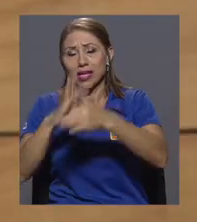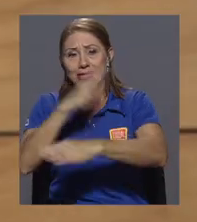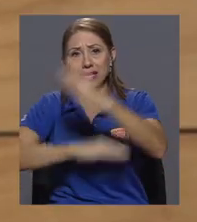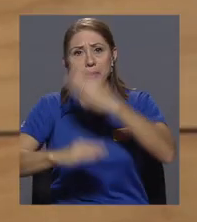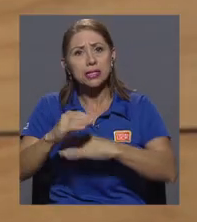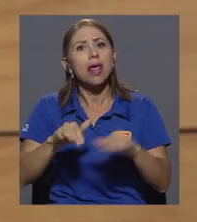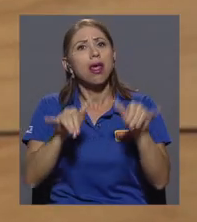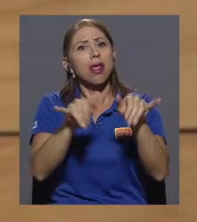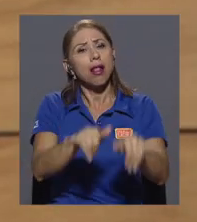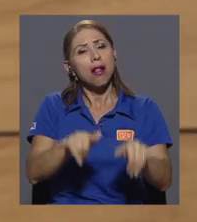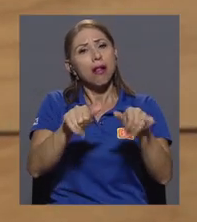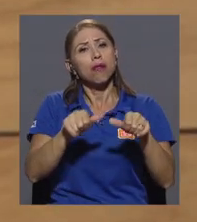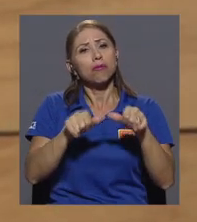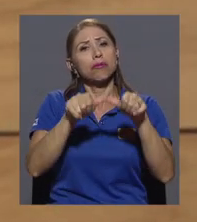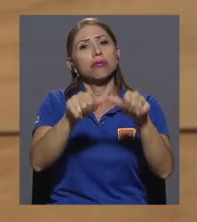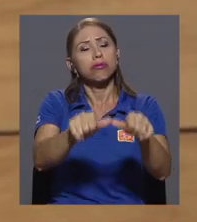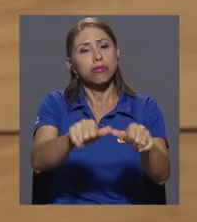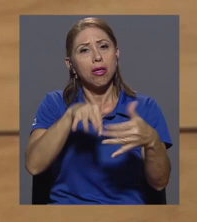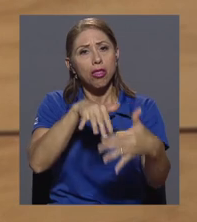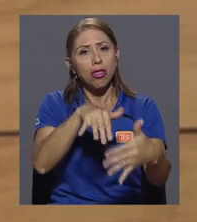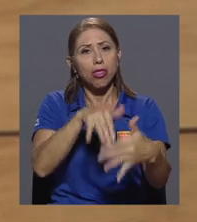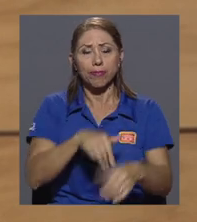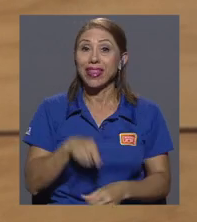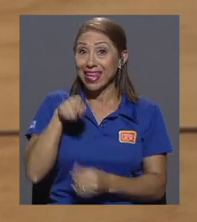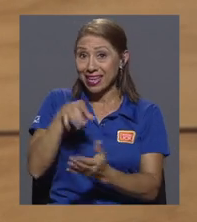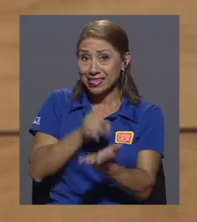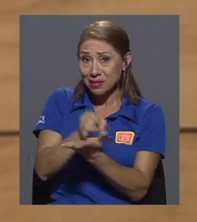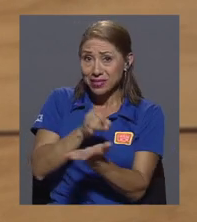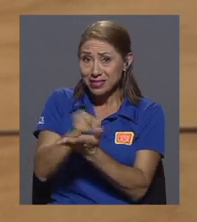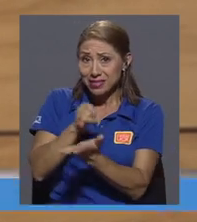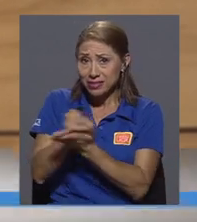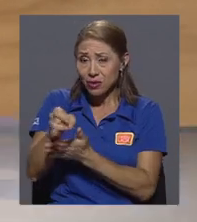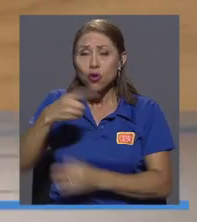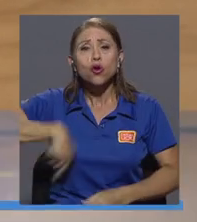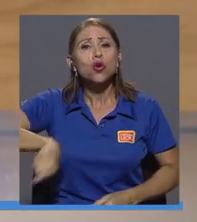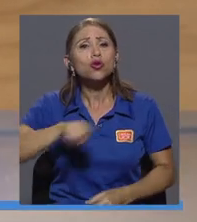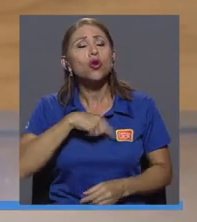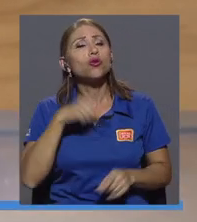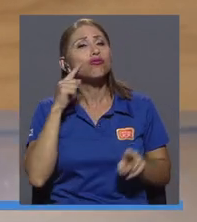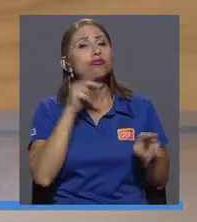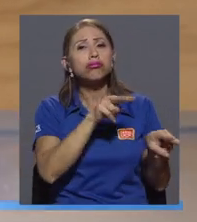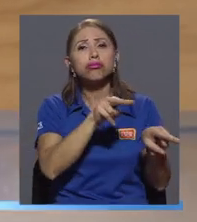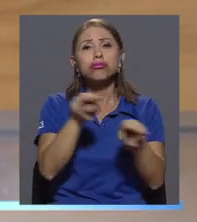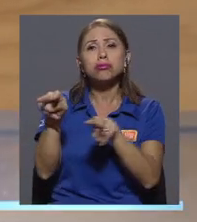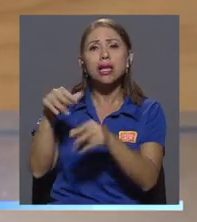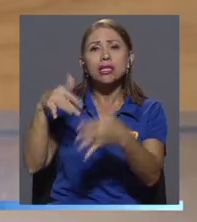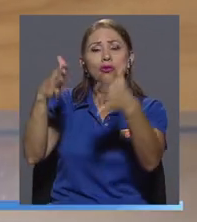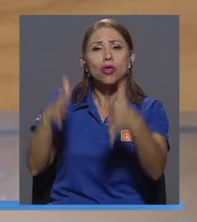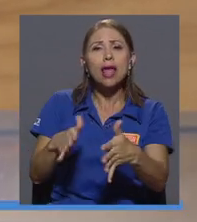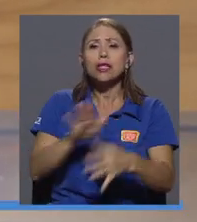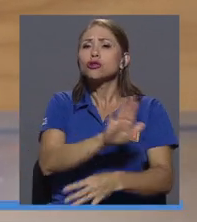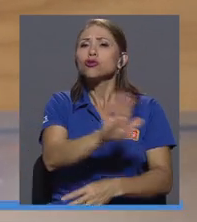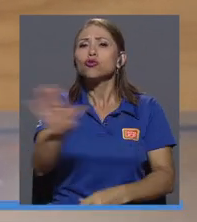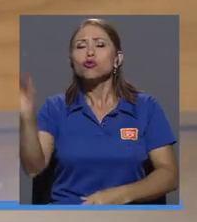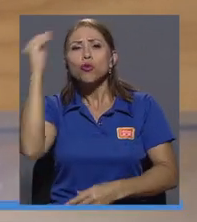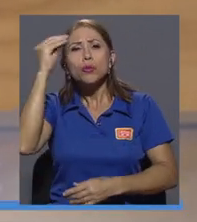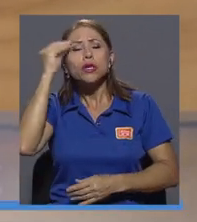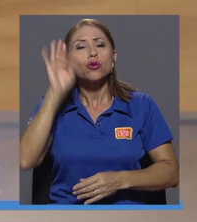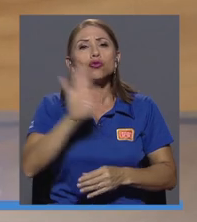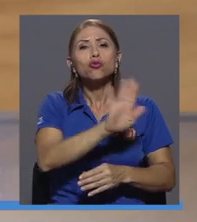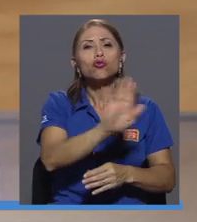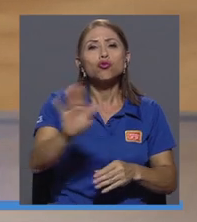esta investigación lo que nosotros hacemos es averiguar las percepciones de los y las estudiantes con respecto a la